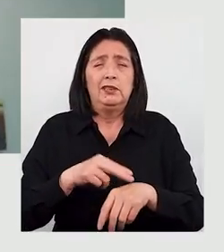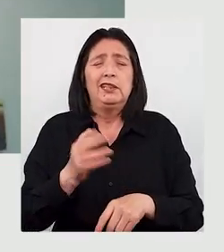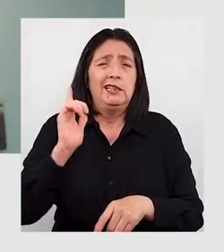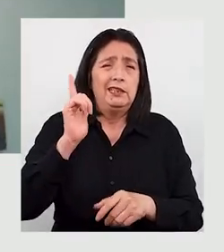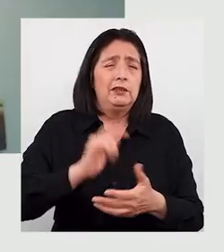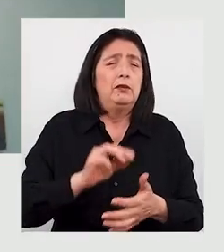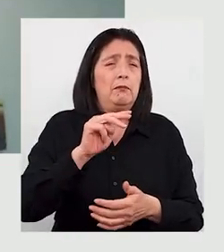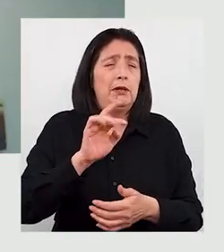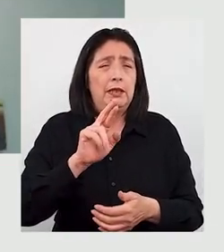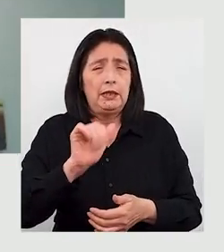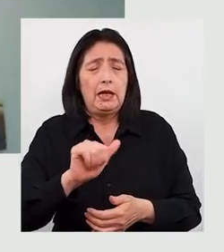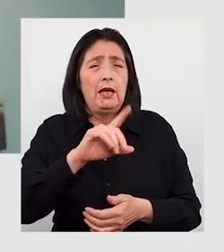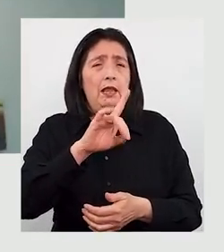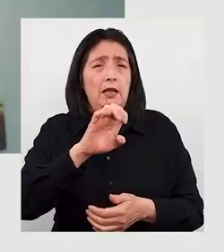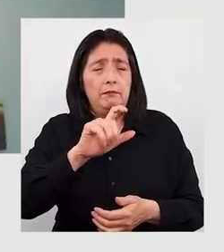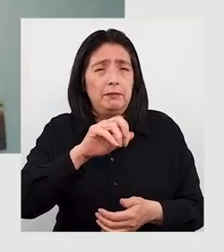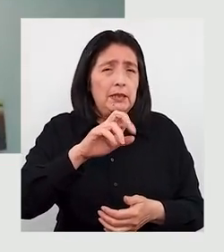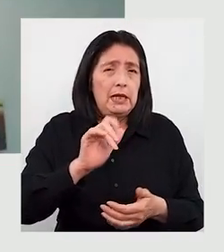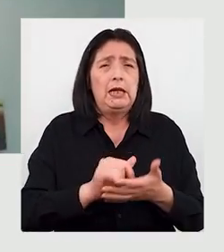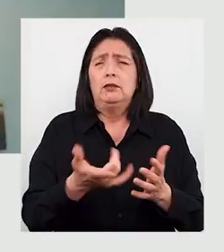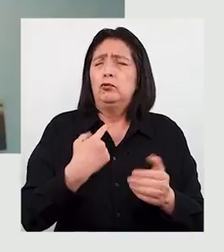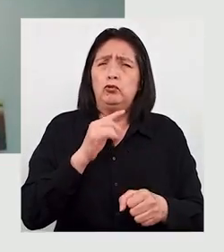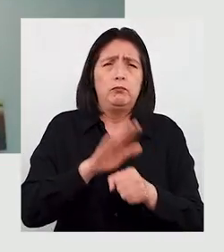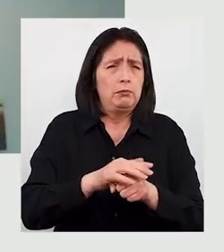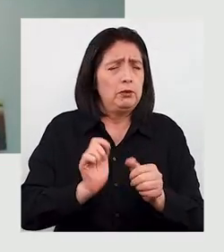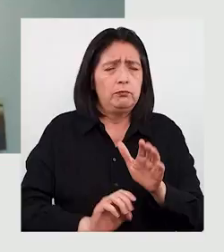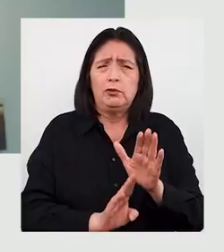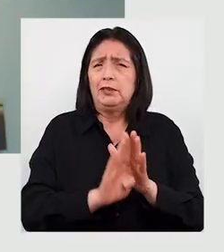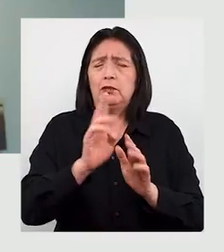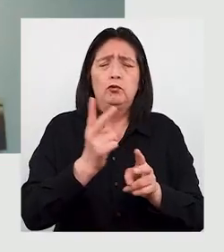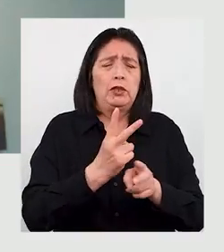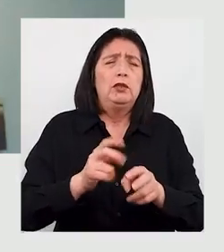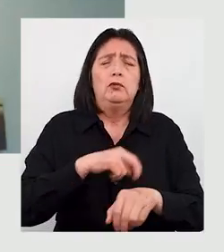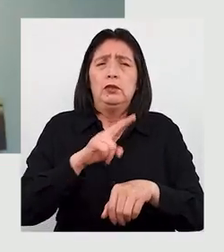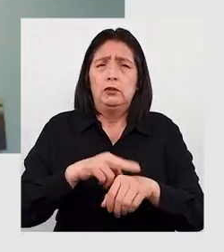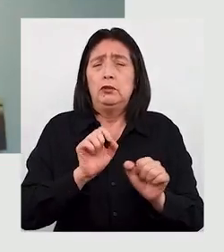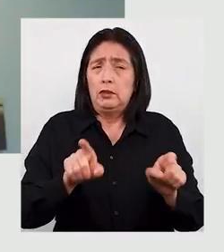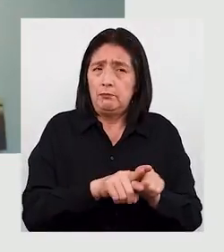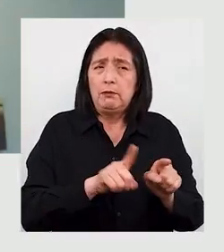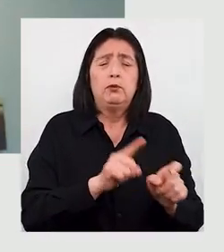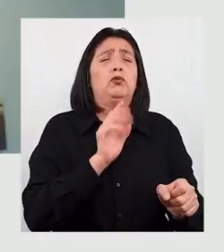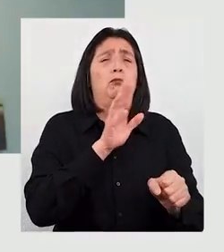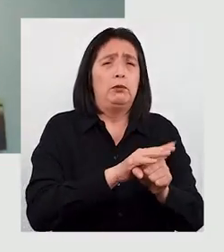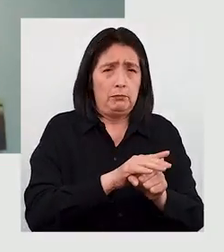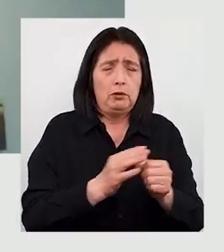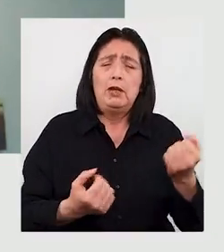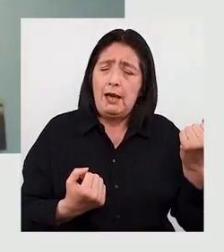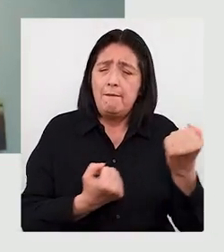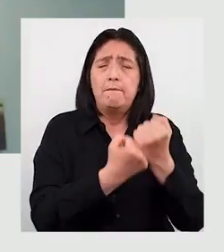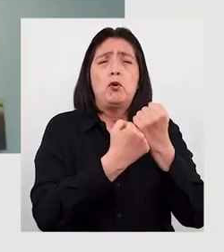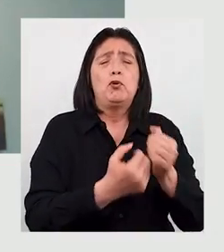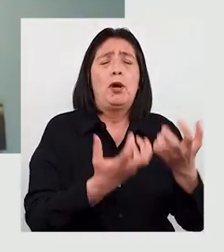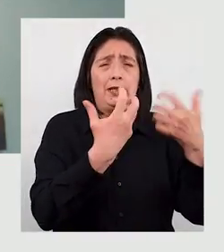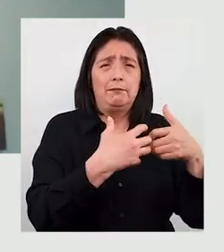por María del Pilar Alarcón, por su compromiso con el desarrollo sostenible y por su compromiso con el apoyo a